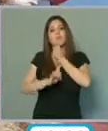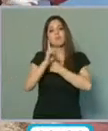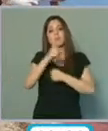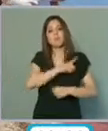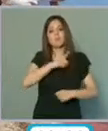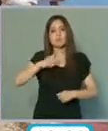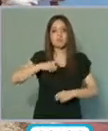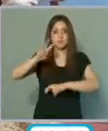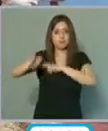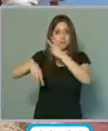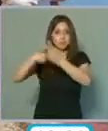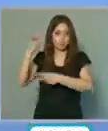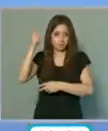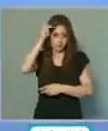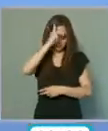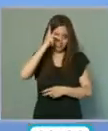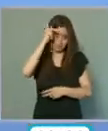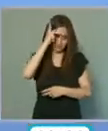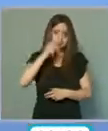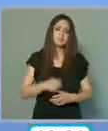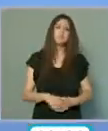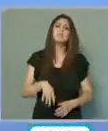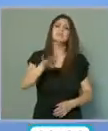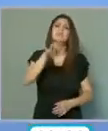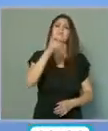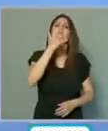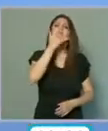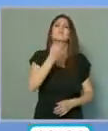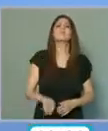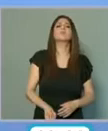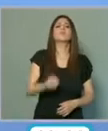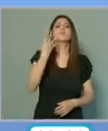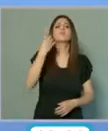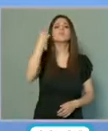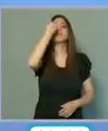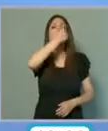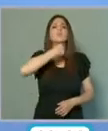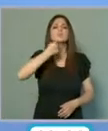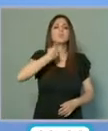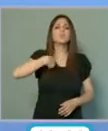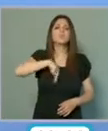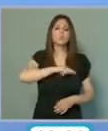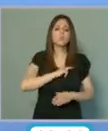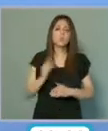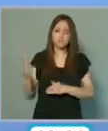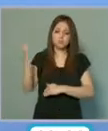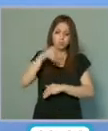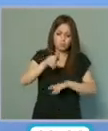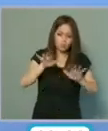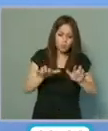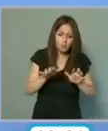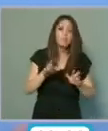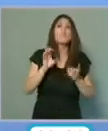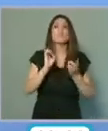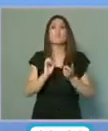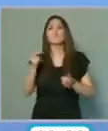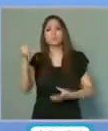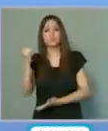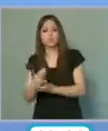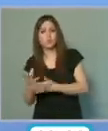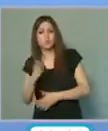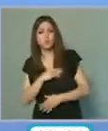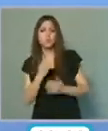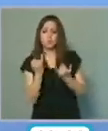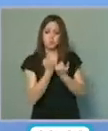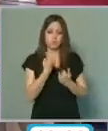Claro. Oye, Miguel, y entonces, ¿cuántas horas tú nos recomendarías que estemos en la computadora? No solamente los hijos, sino también los que son